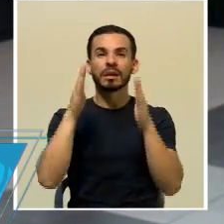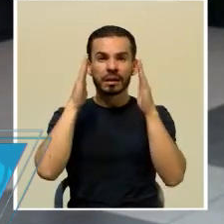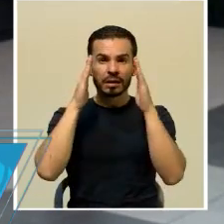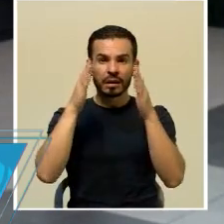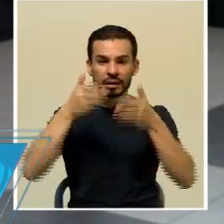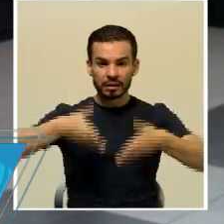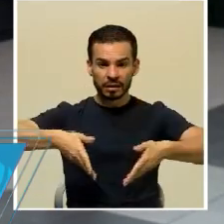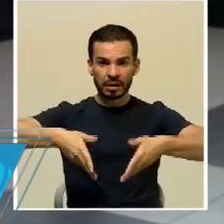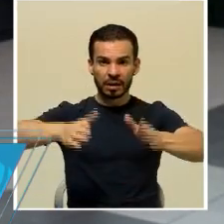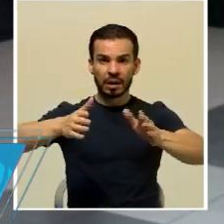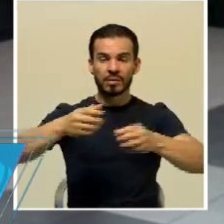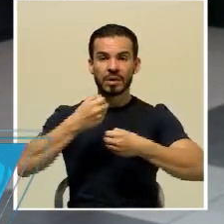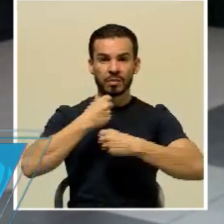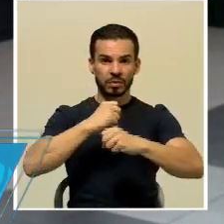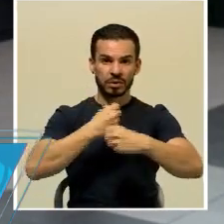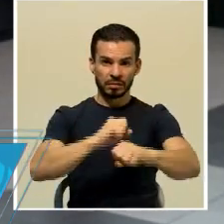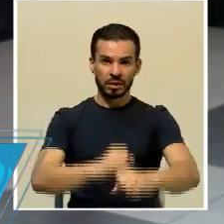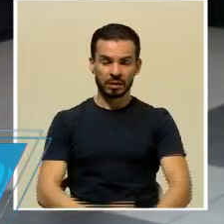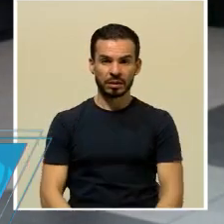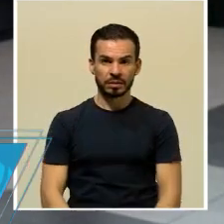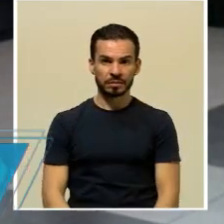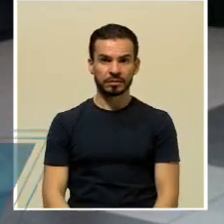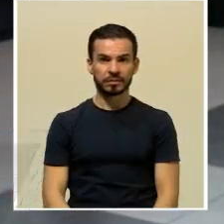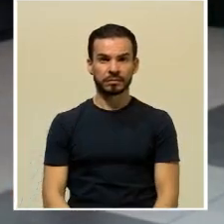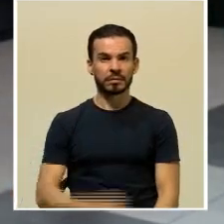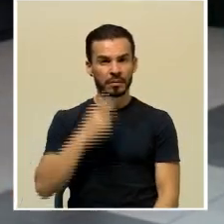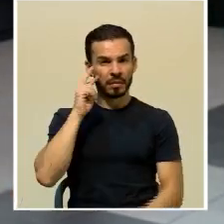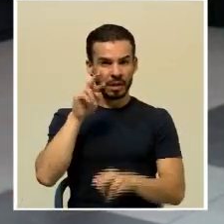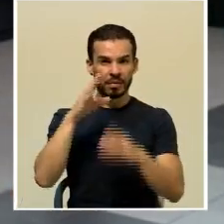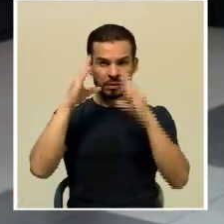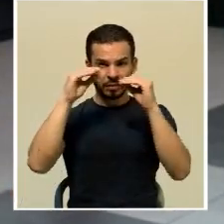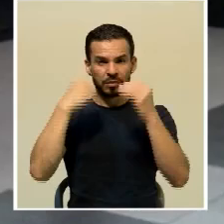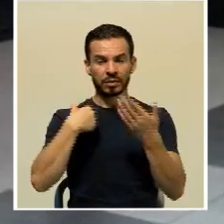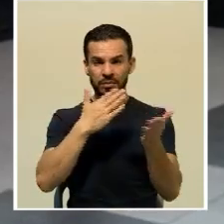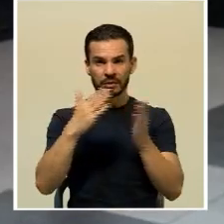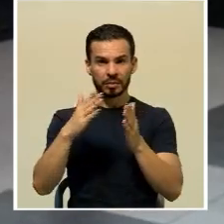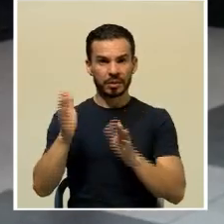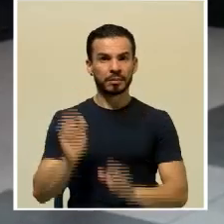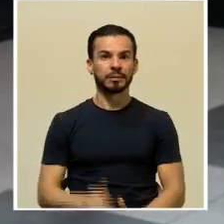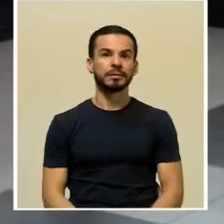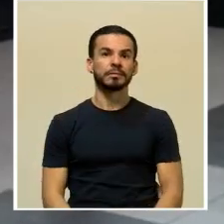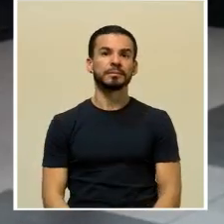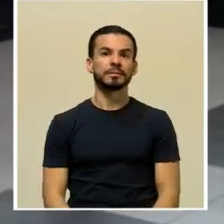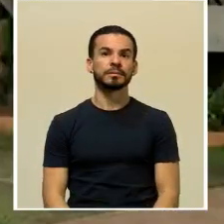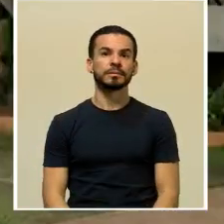atención de caminos a las municipalidades. Veamos esta información que hemos preparado.